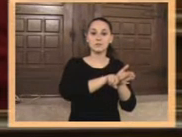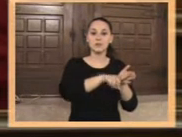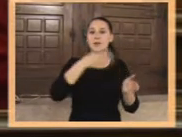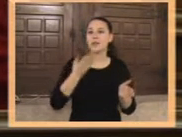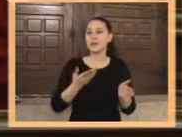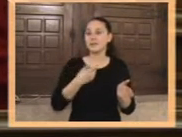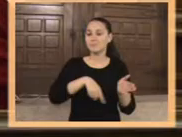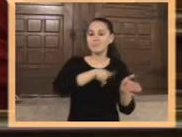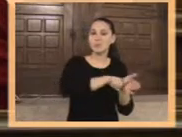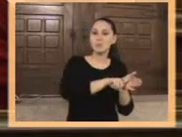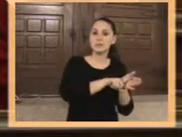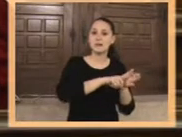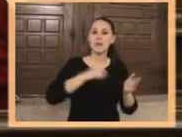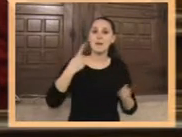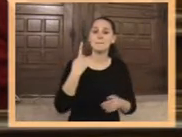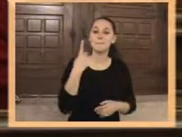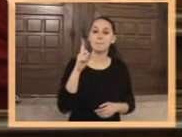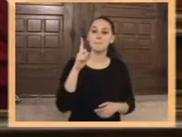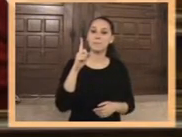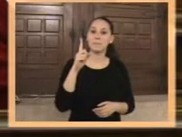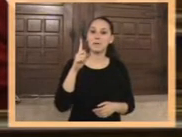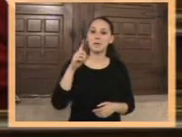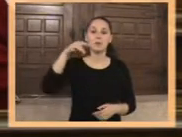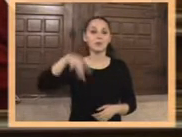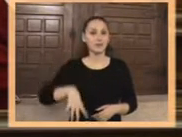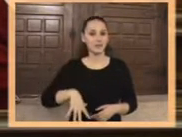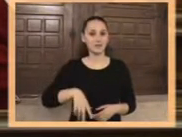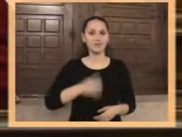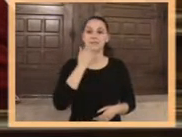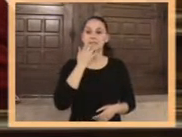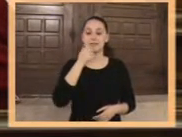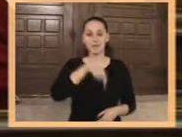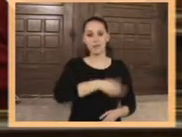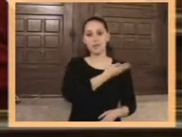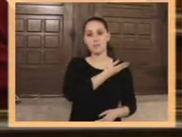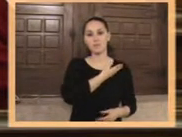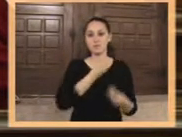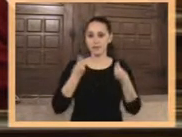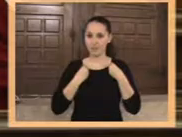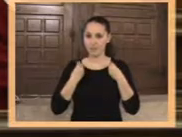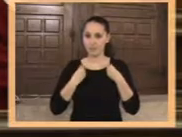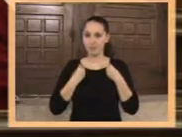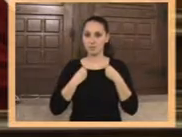Otra cuestión que recoge, que es importante, es la ubicación y las fechas de celebración